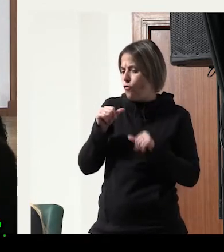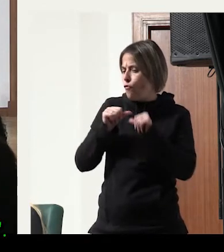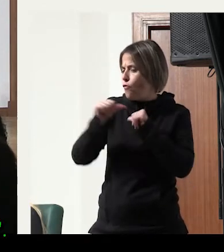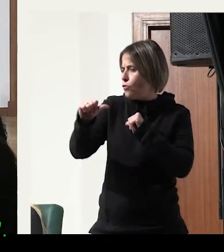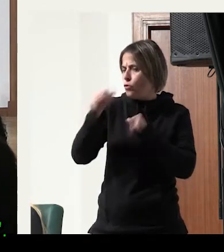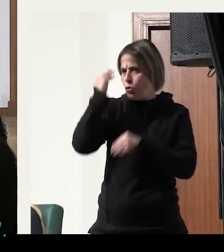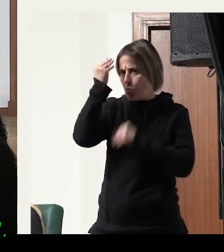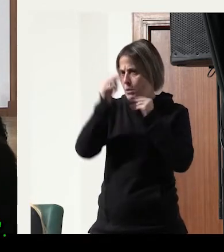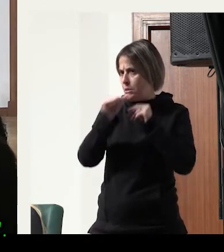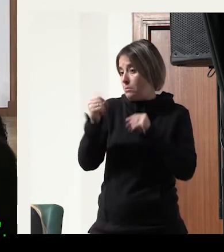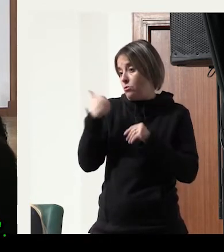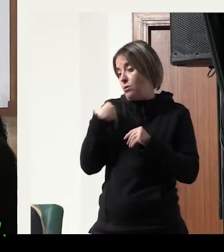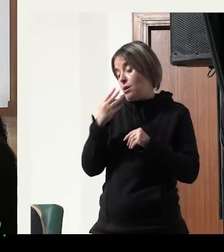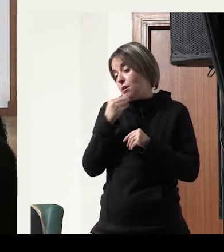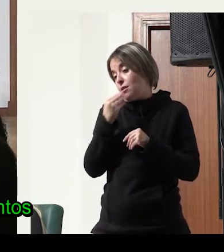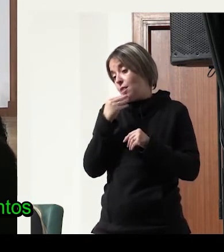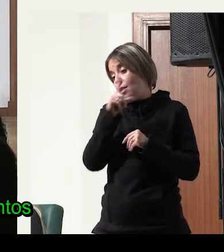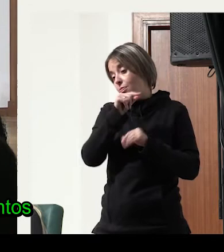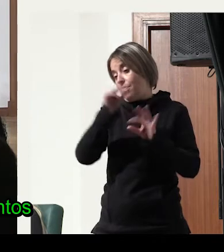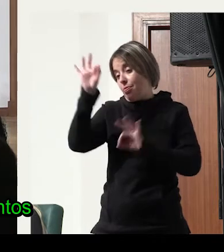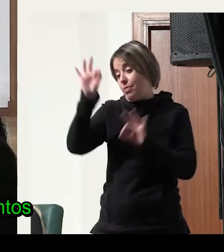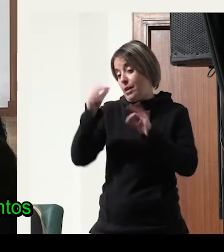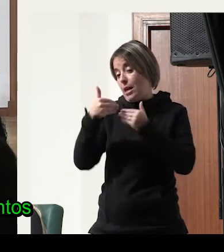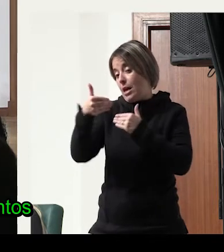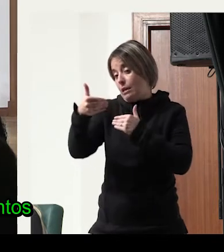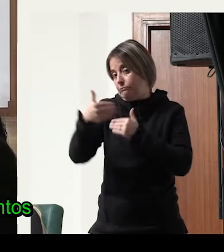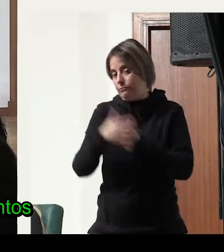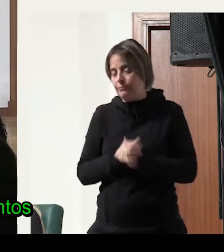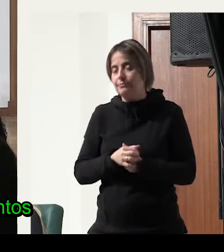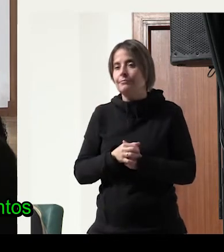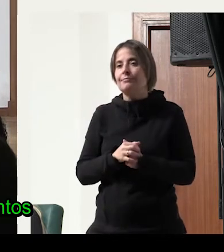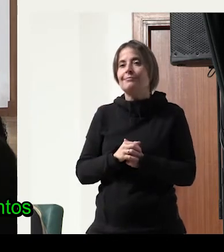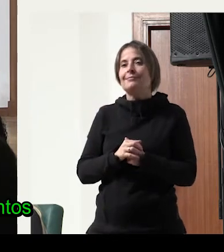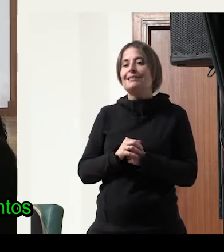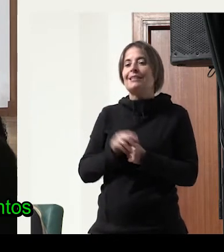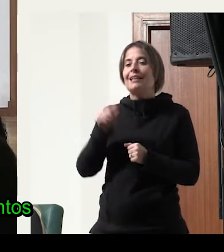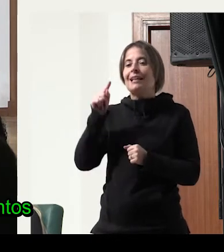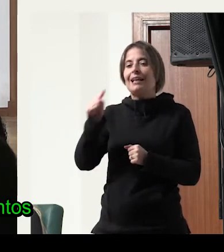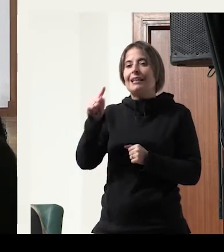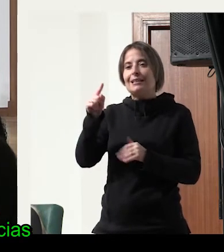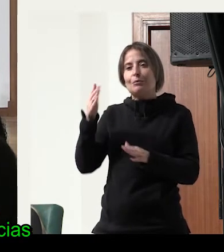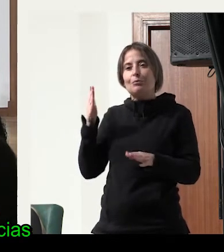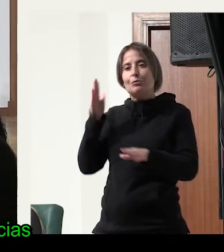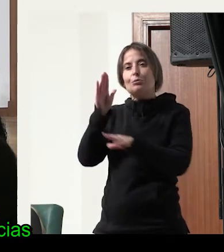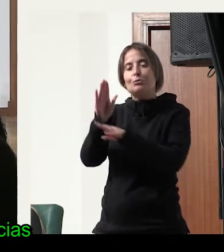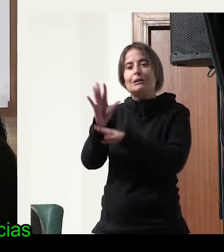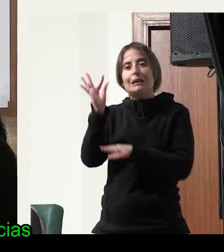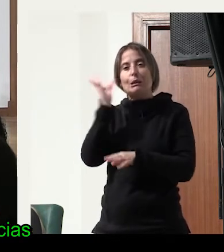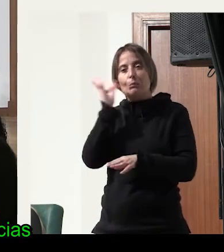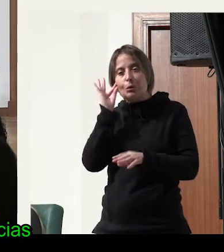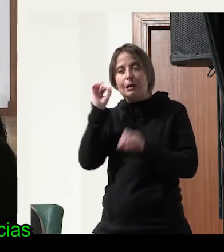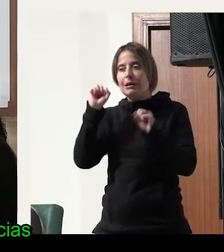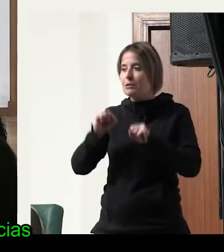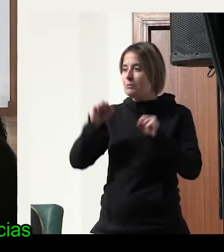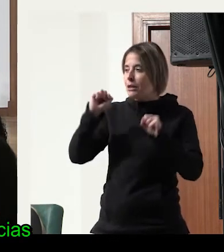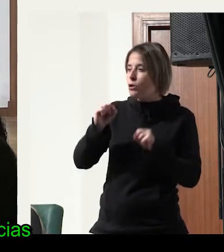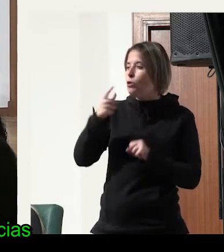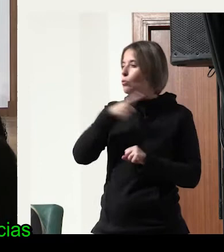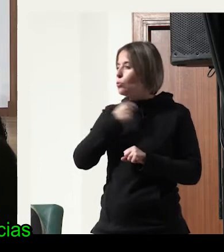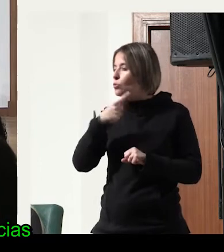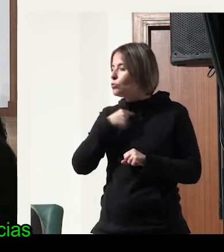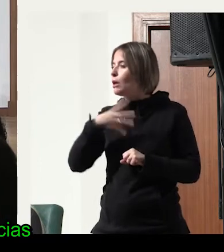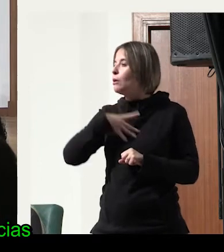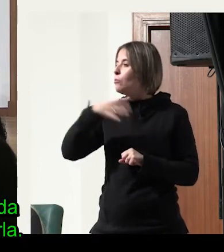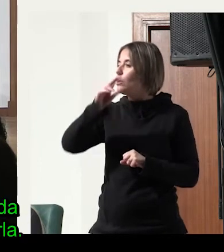tengo, ¿no? Ya está el final. Bueno, ese tipo de planteamientos de mujeres mayores que te pueden gustar o no, pero que tú vas como